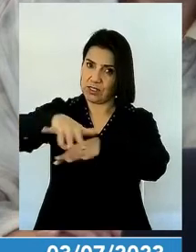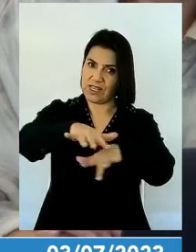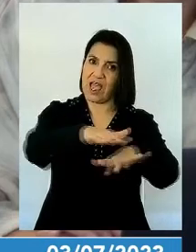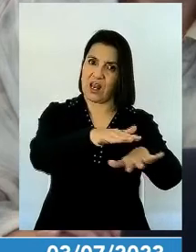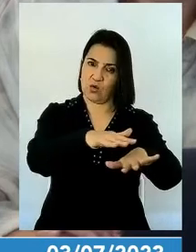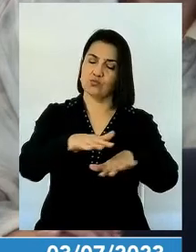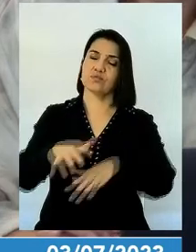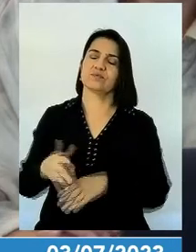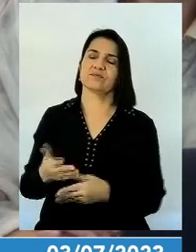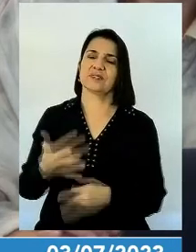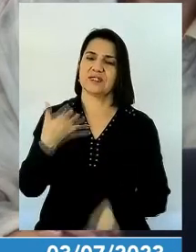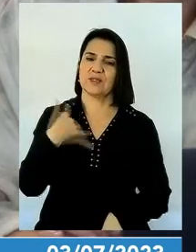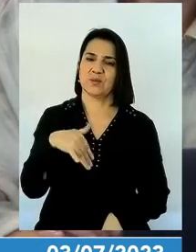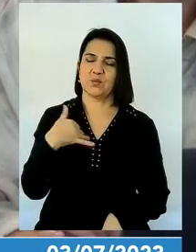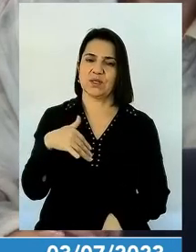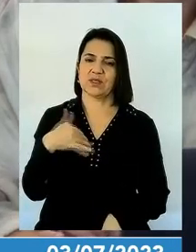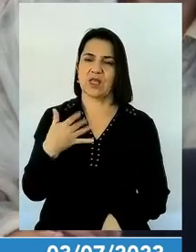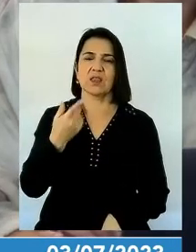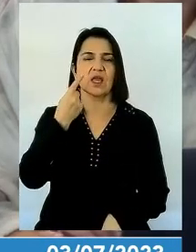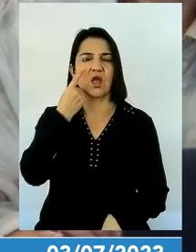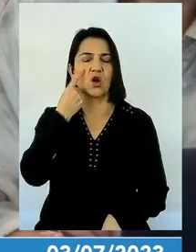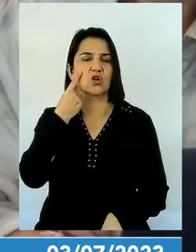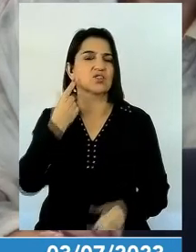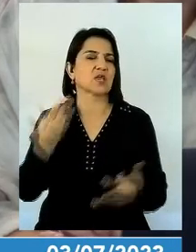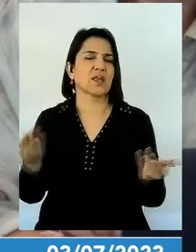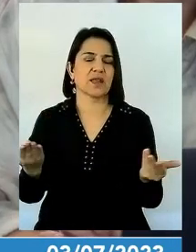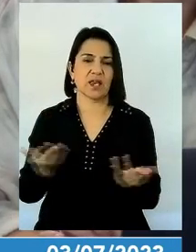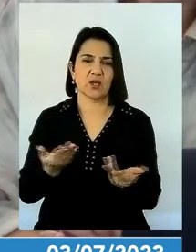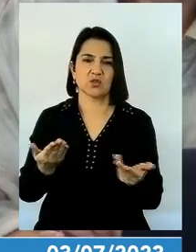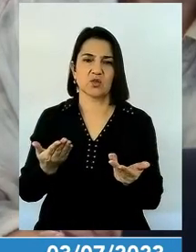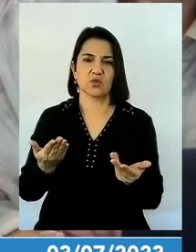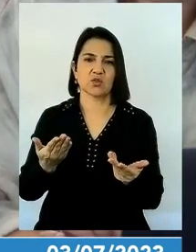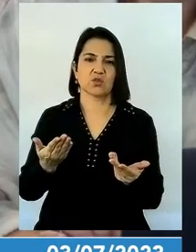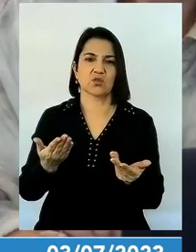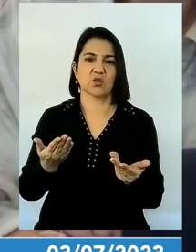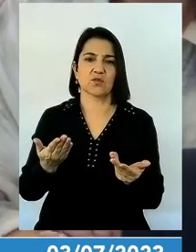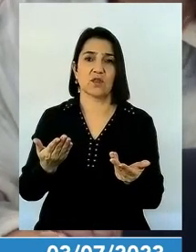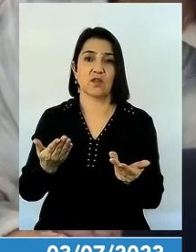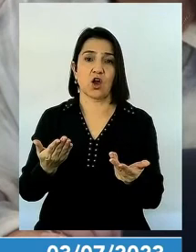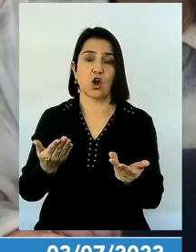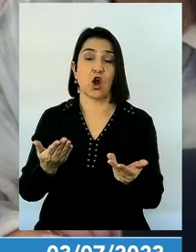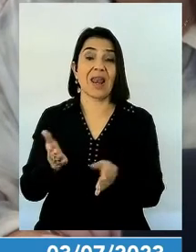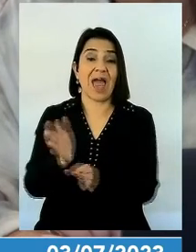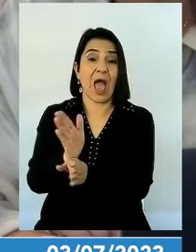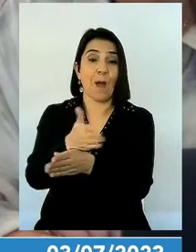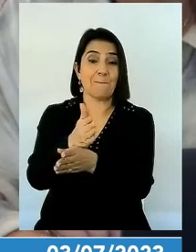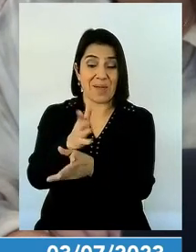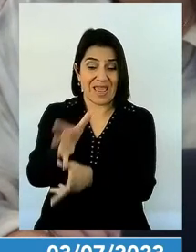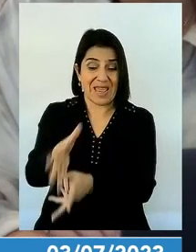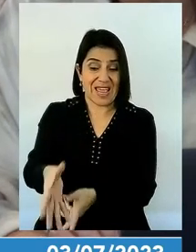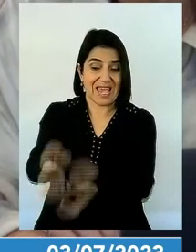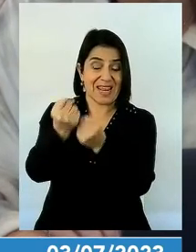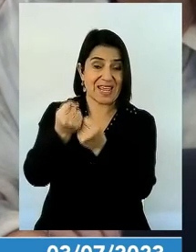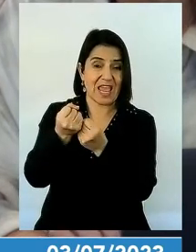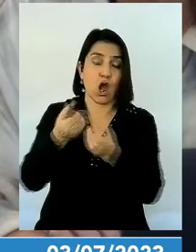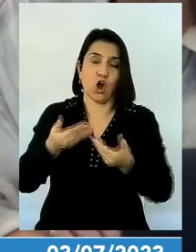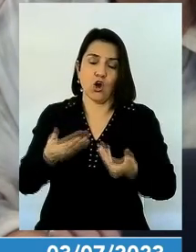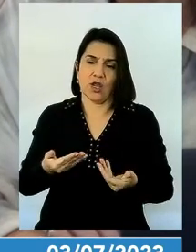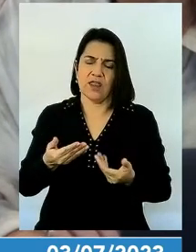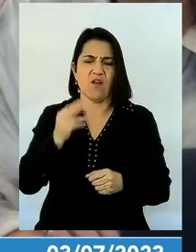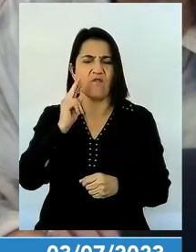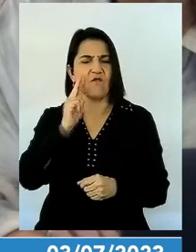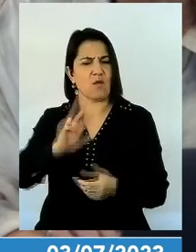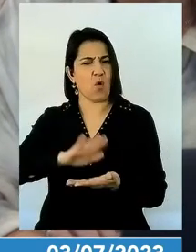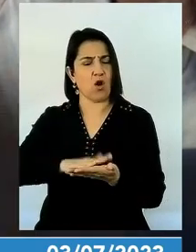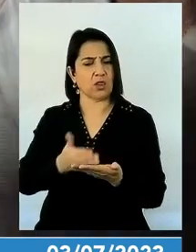importante conocer qué es lo que sucede con nuestras pesquerías hoy en día. Y nosotros cuando vemos cuál es el estado actual, vemos que